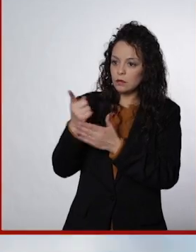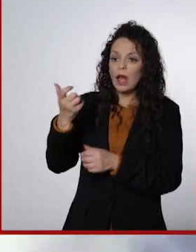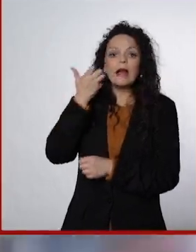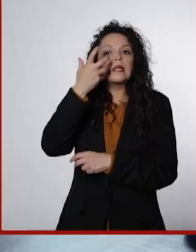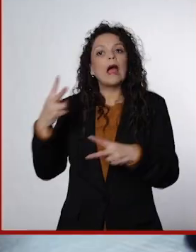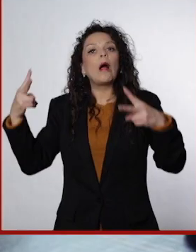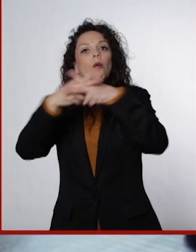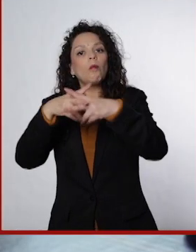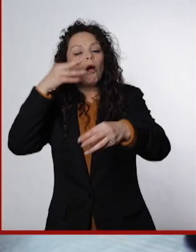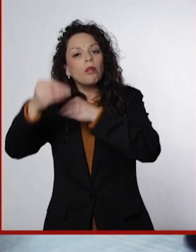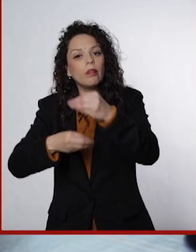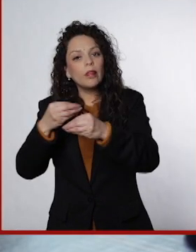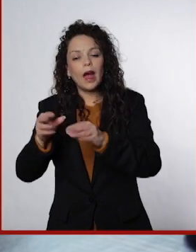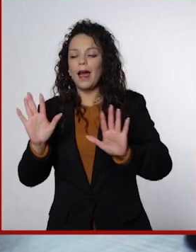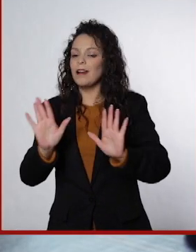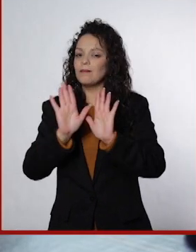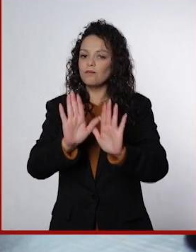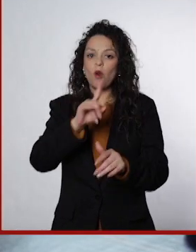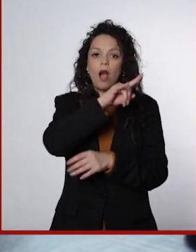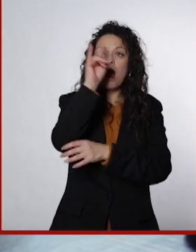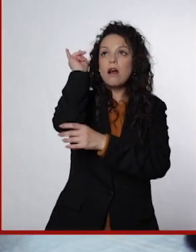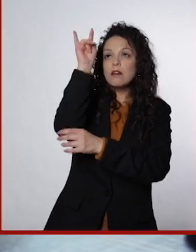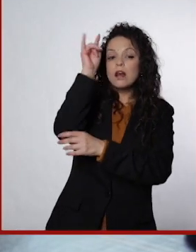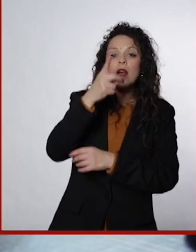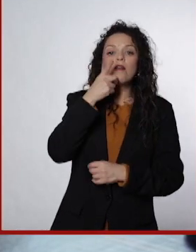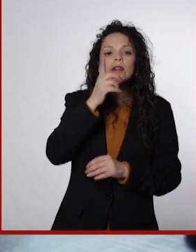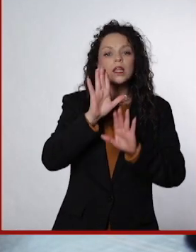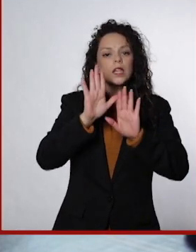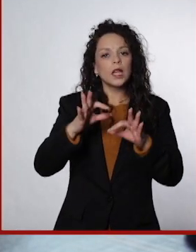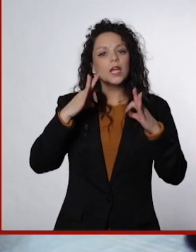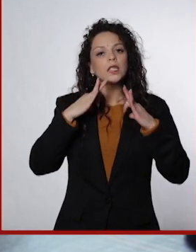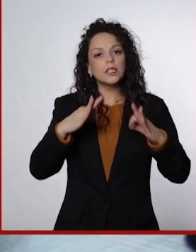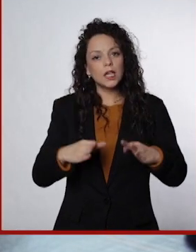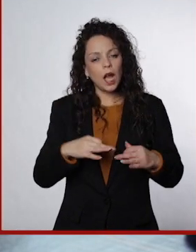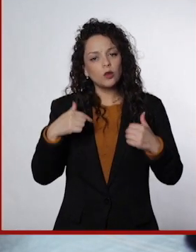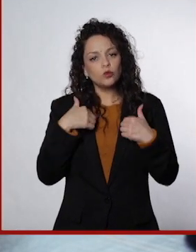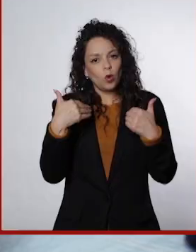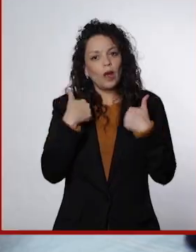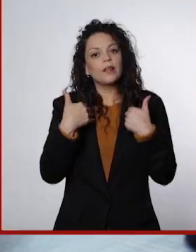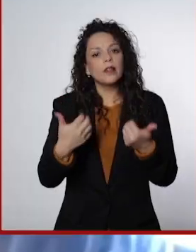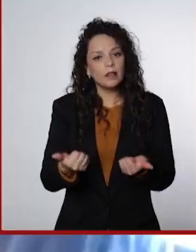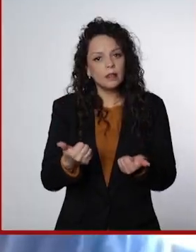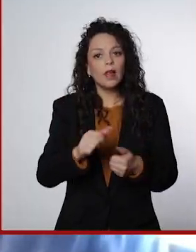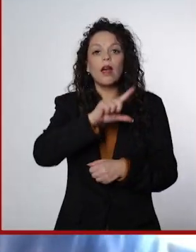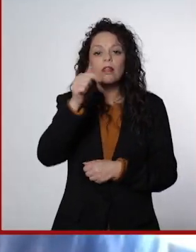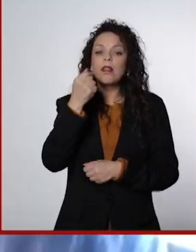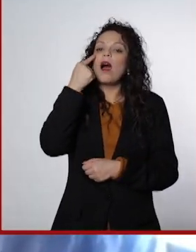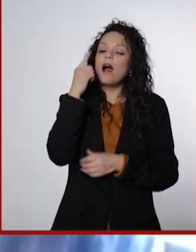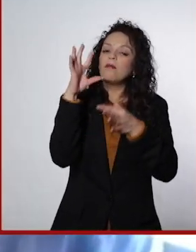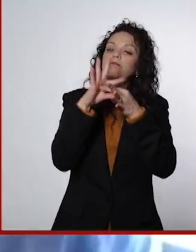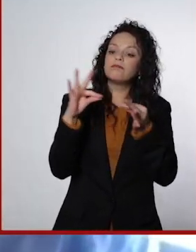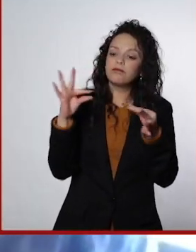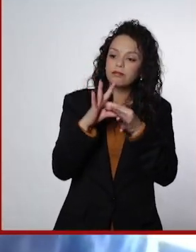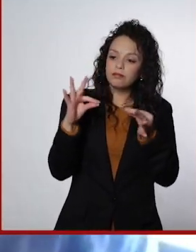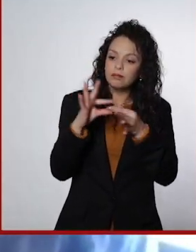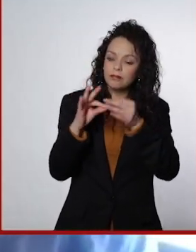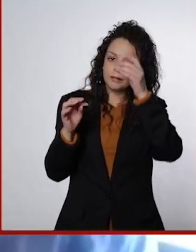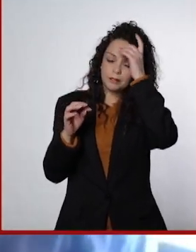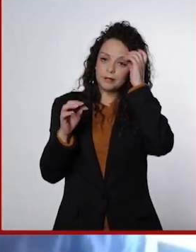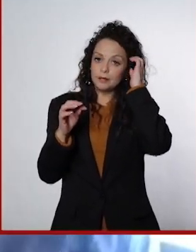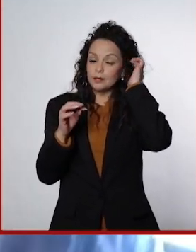déjame ir a decirle. La jirafa le da autoempatía y ya que le da esa autoempatía, sale al entorno y dice, lo que mi chacal quiere decir